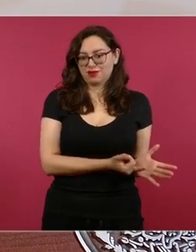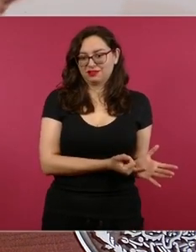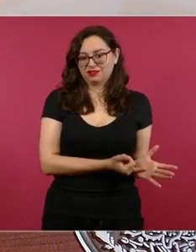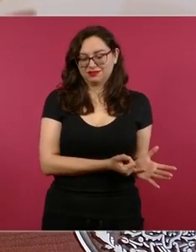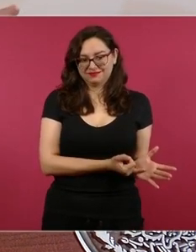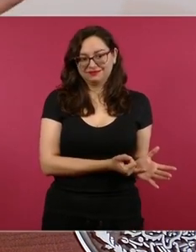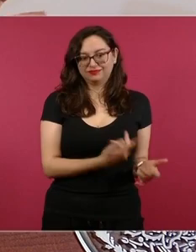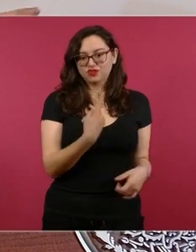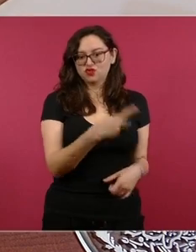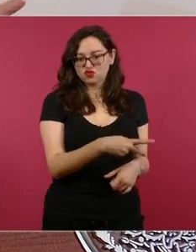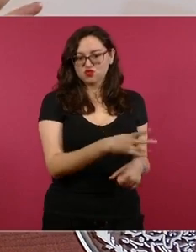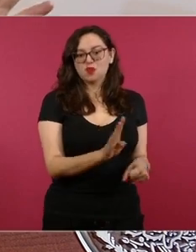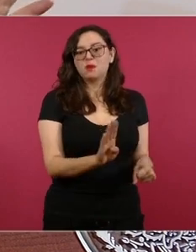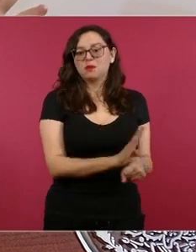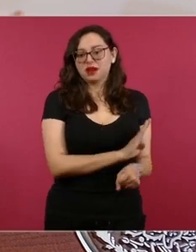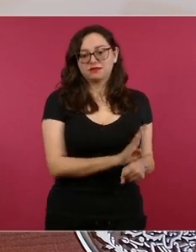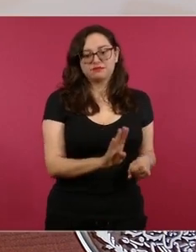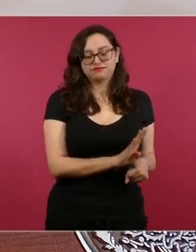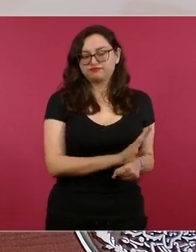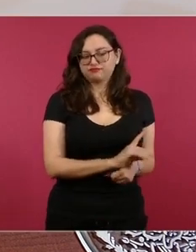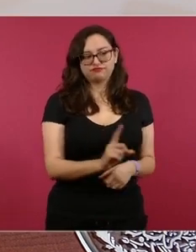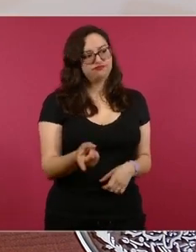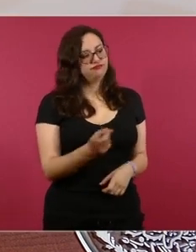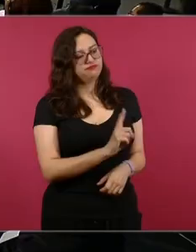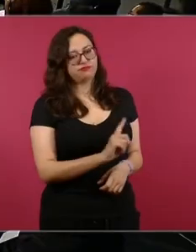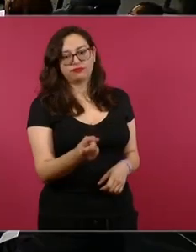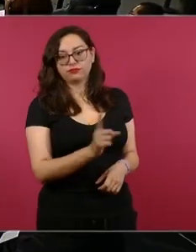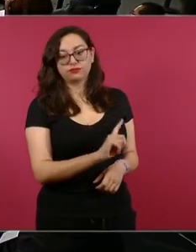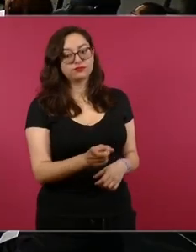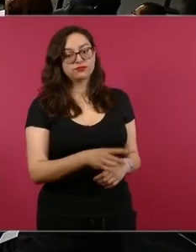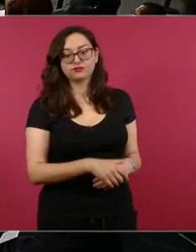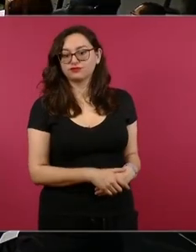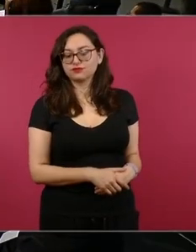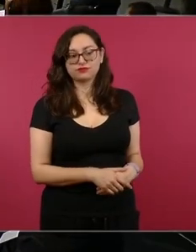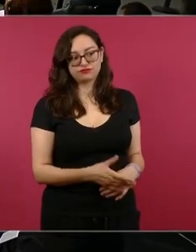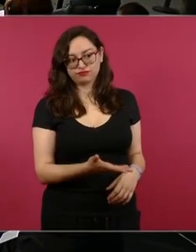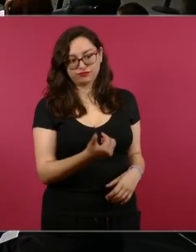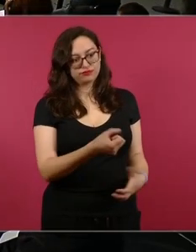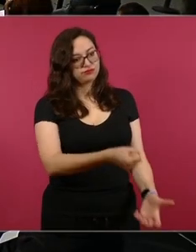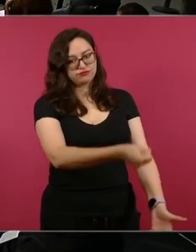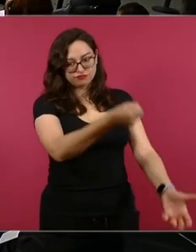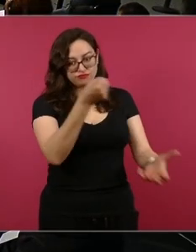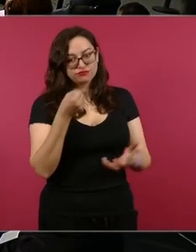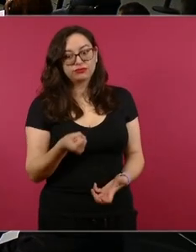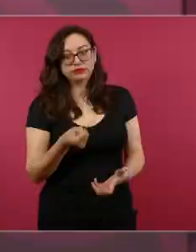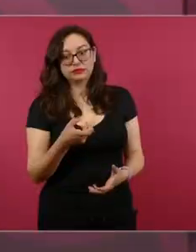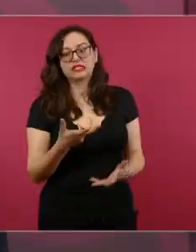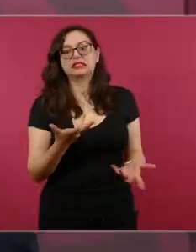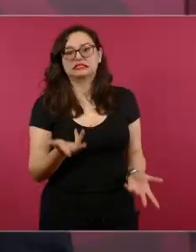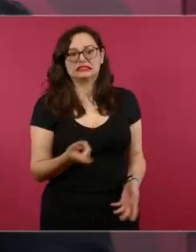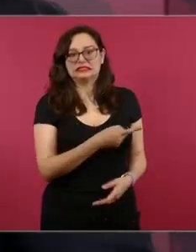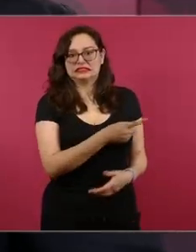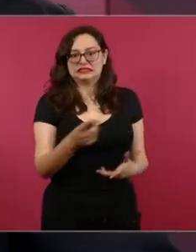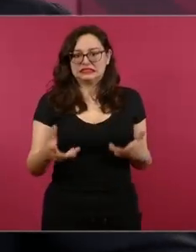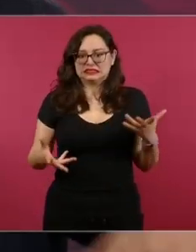Y como son corporaciones financieras muy fuertes, que